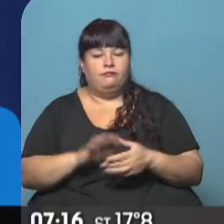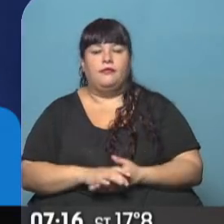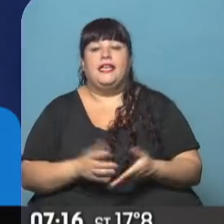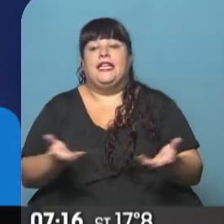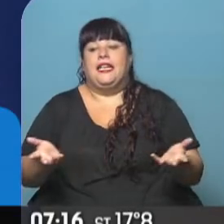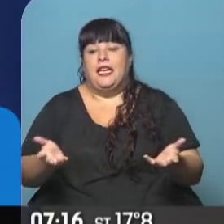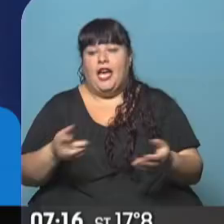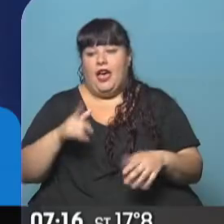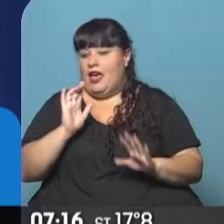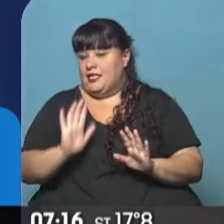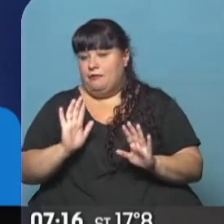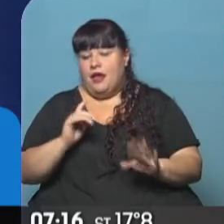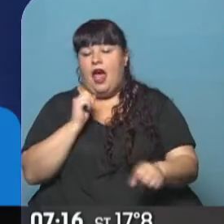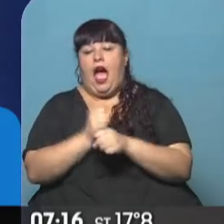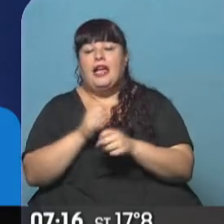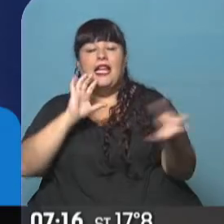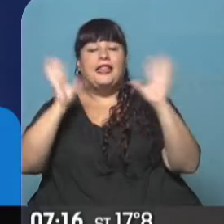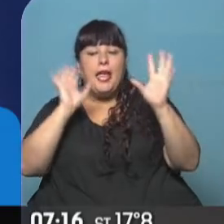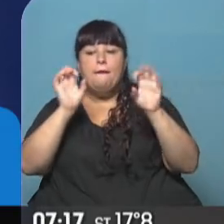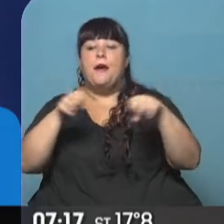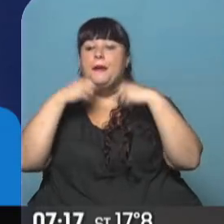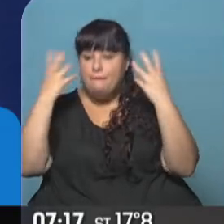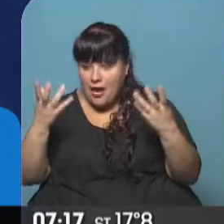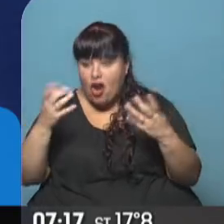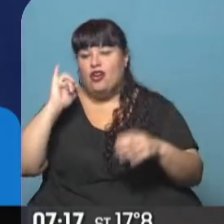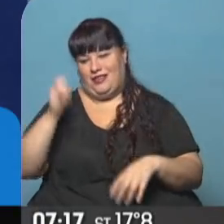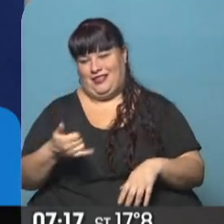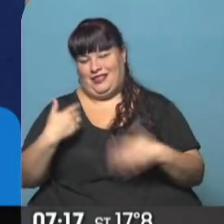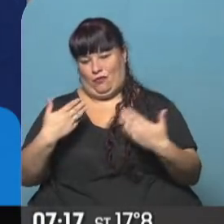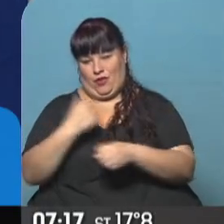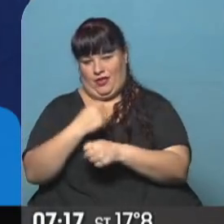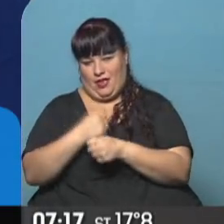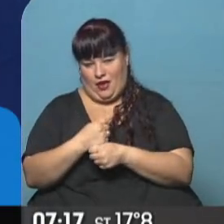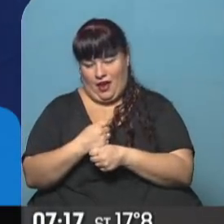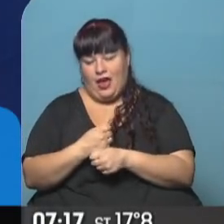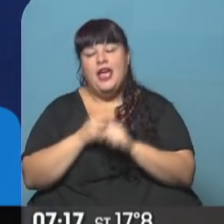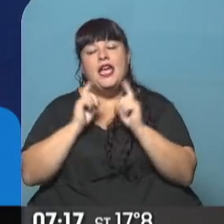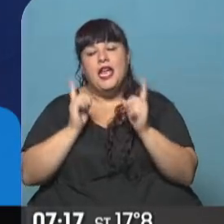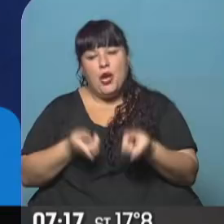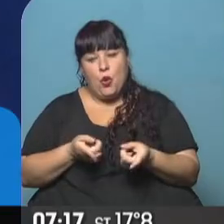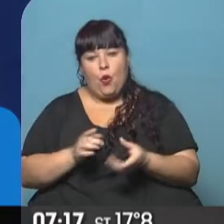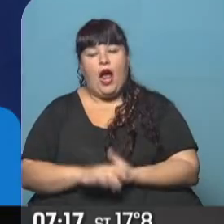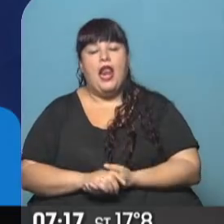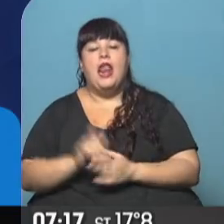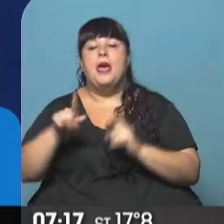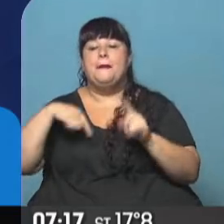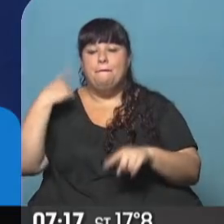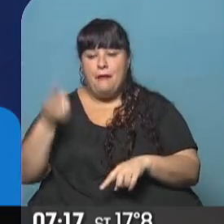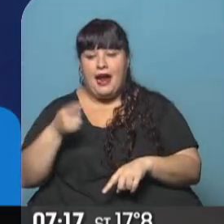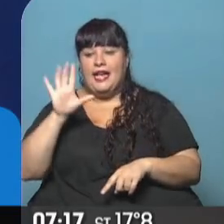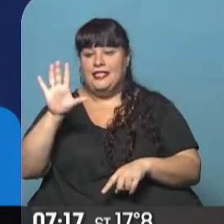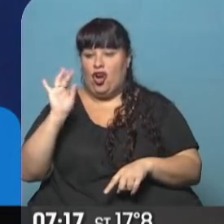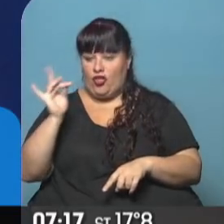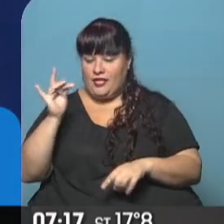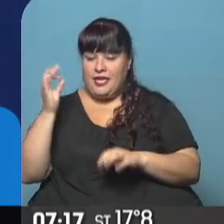bueno, hay que esperar que mejoren las condiciones meteorológicas para poder hacerlo. De todas maneras, mañana 5